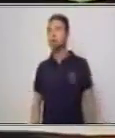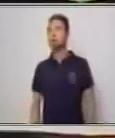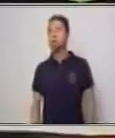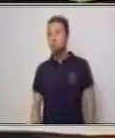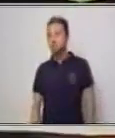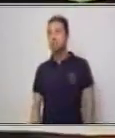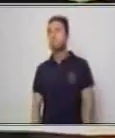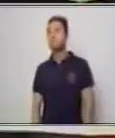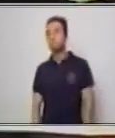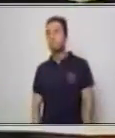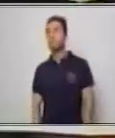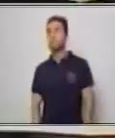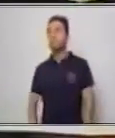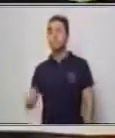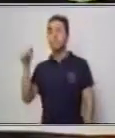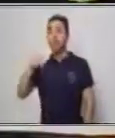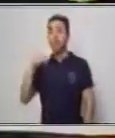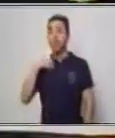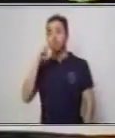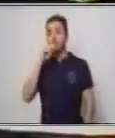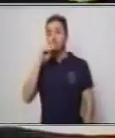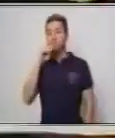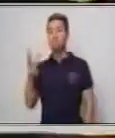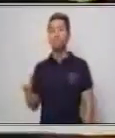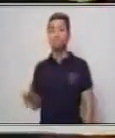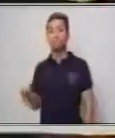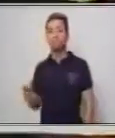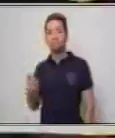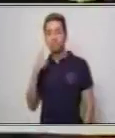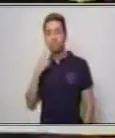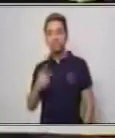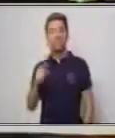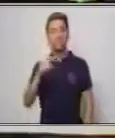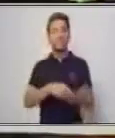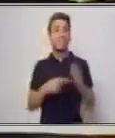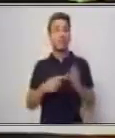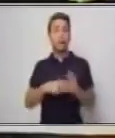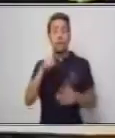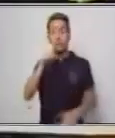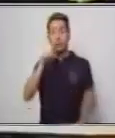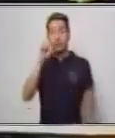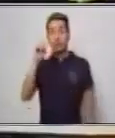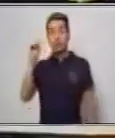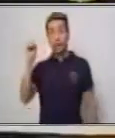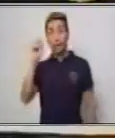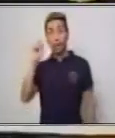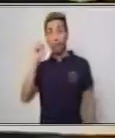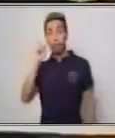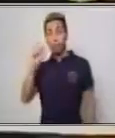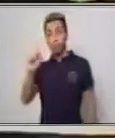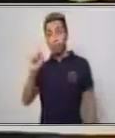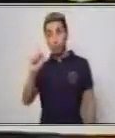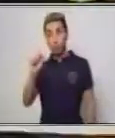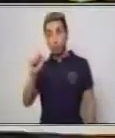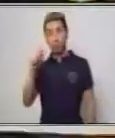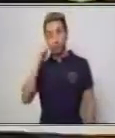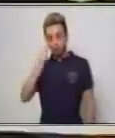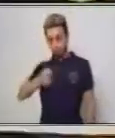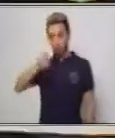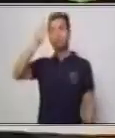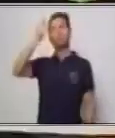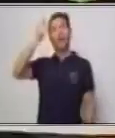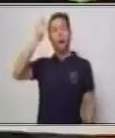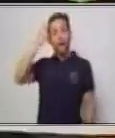¡Excelente! ¡100 puntos! Estamos hablando, y cuando diga 100 puntos, vamos a sacar nosotros nuestra bombilla con una luz, porque